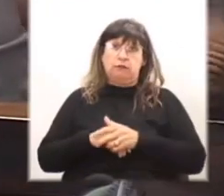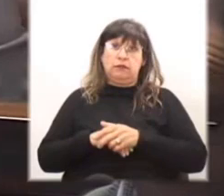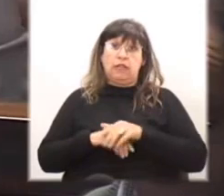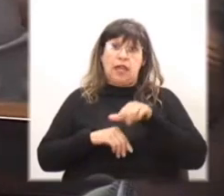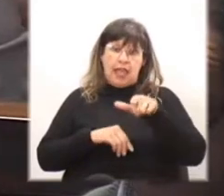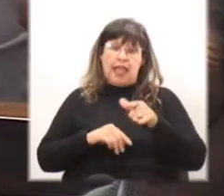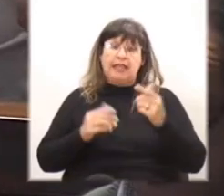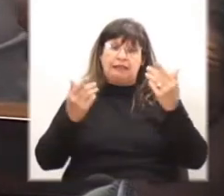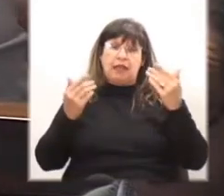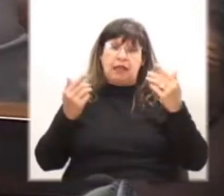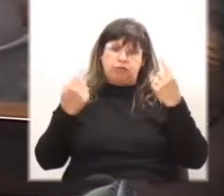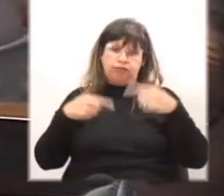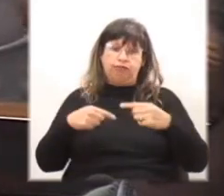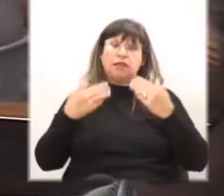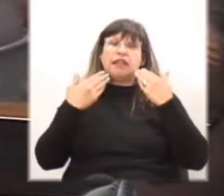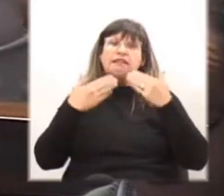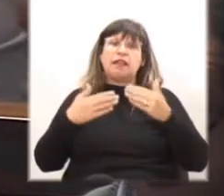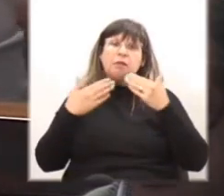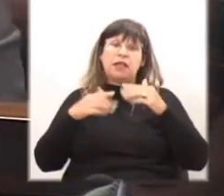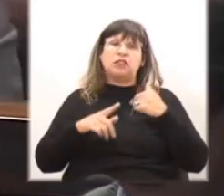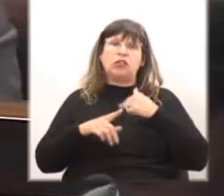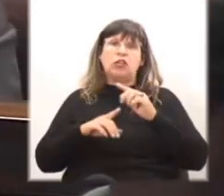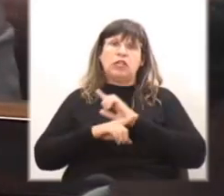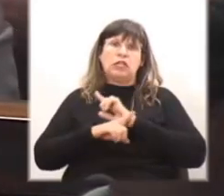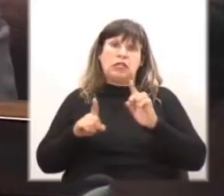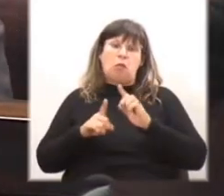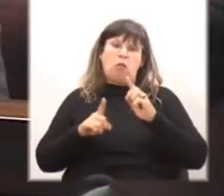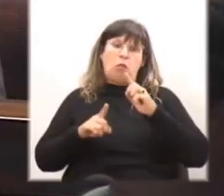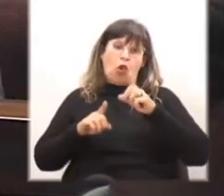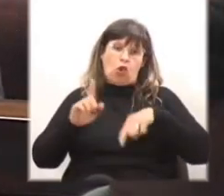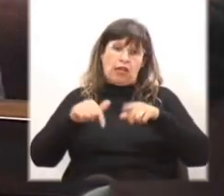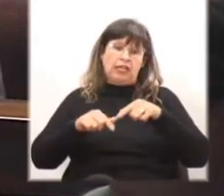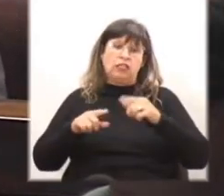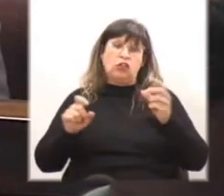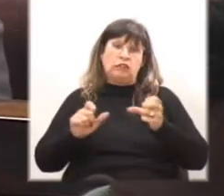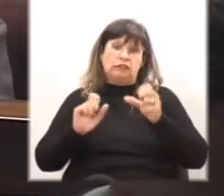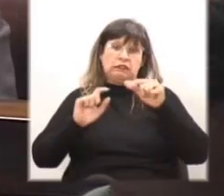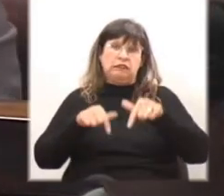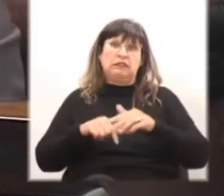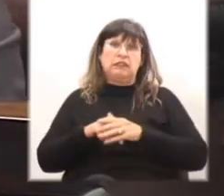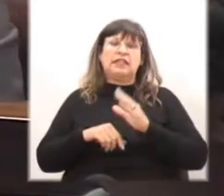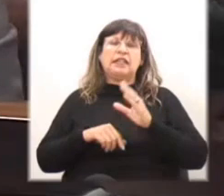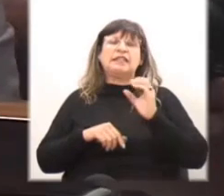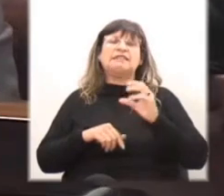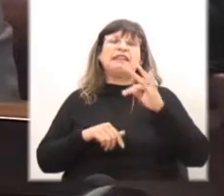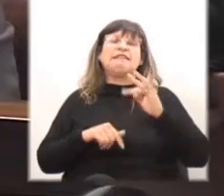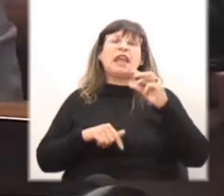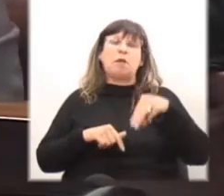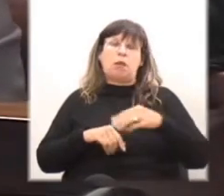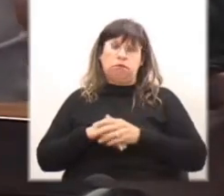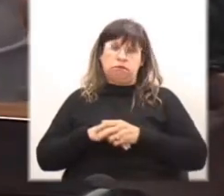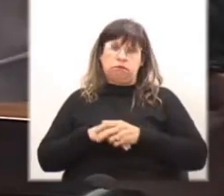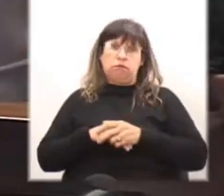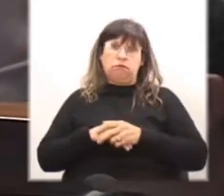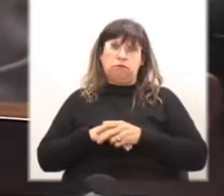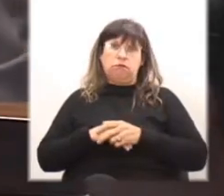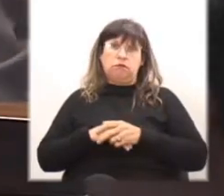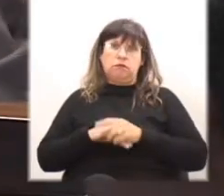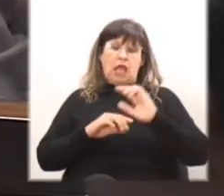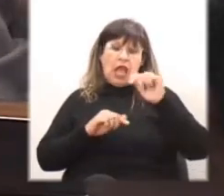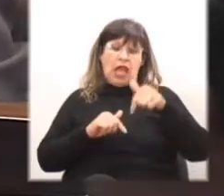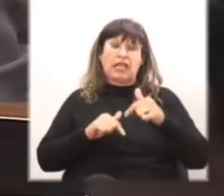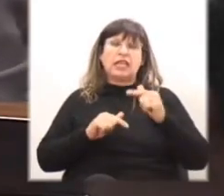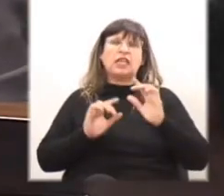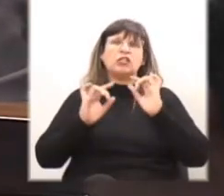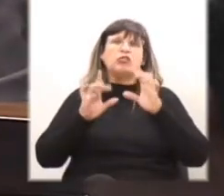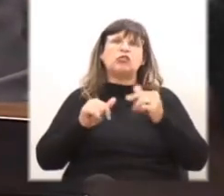esta interpelación, ni la gestión que se está llevando adelante en CTM. Han pasado por aquí